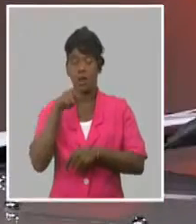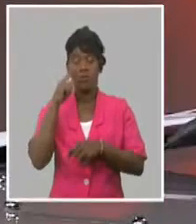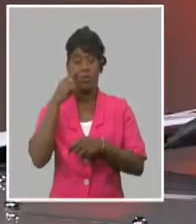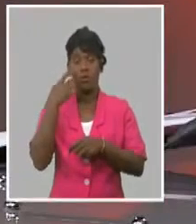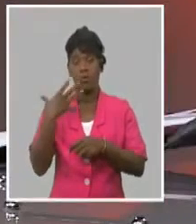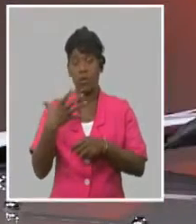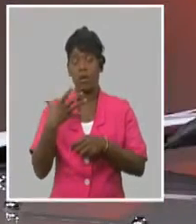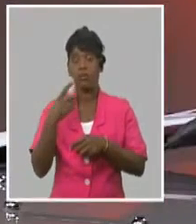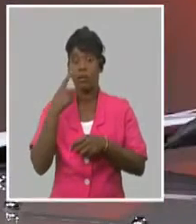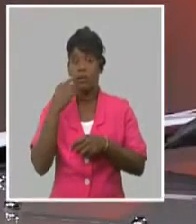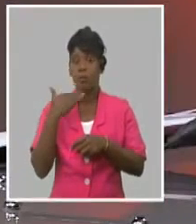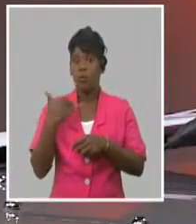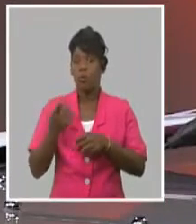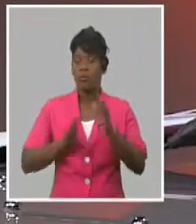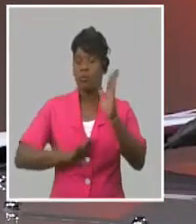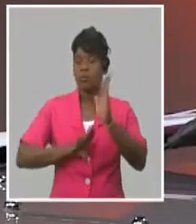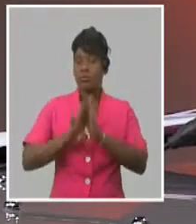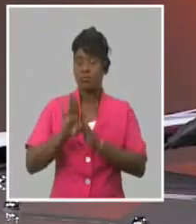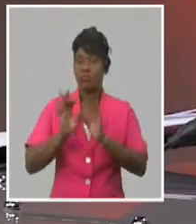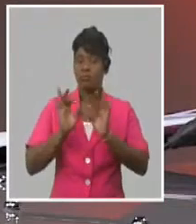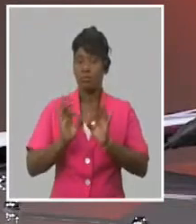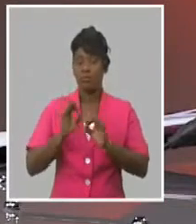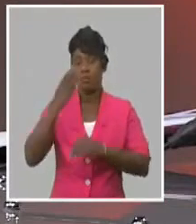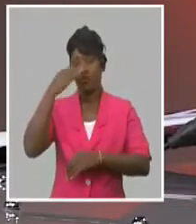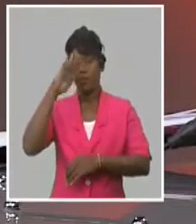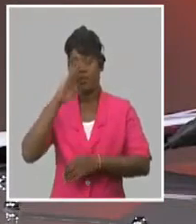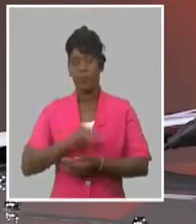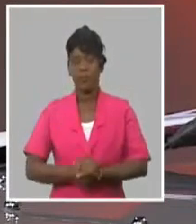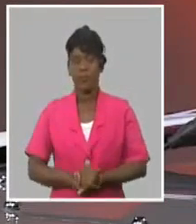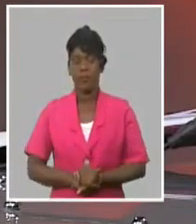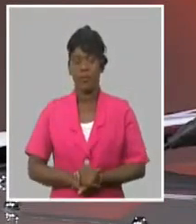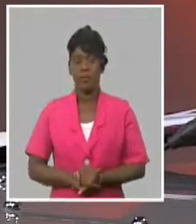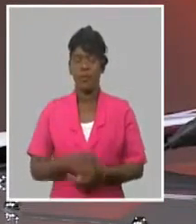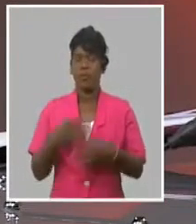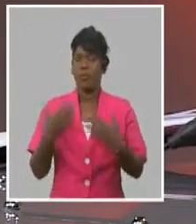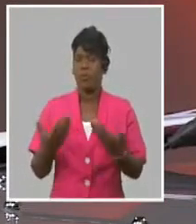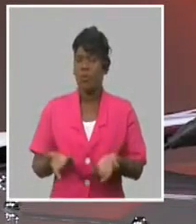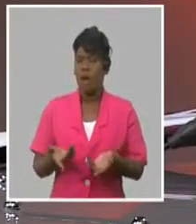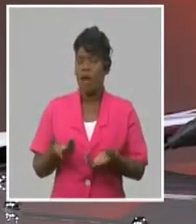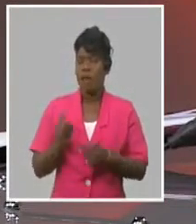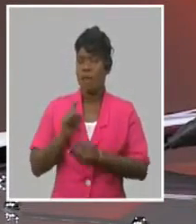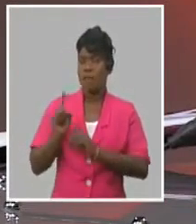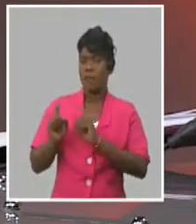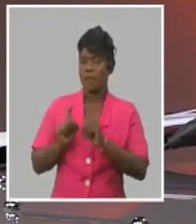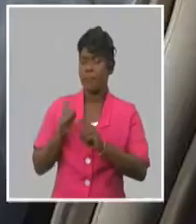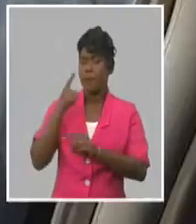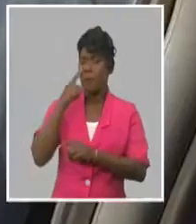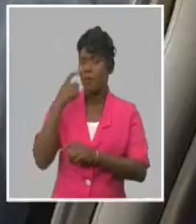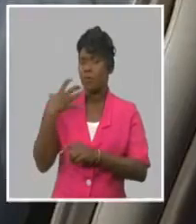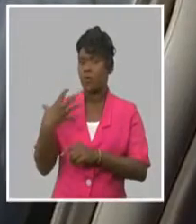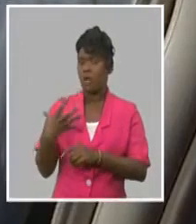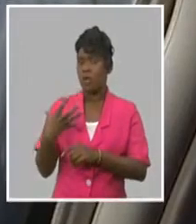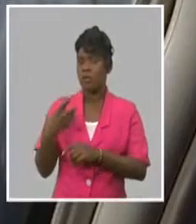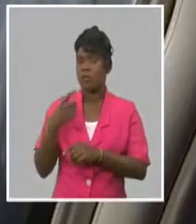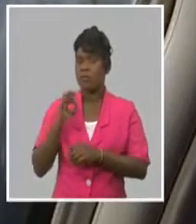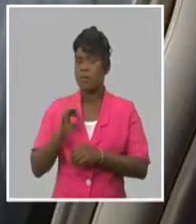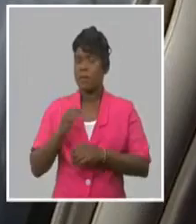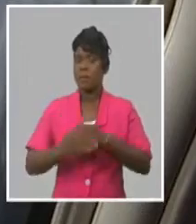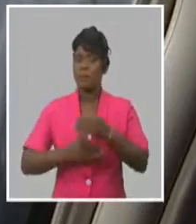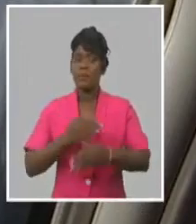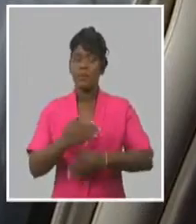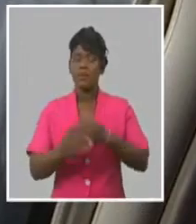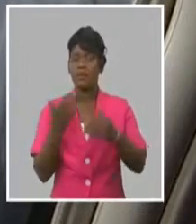toda la estrategia de desarrollo económico y social del país. ¿Qué importancia tiene este proceso? ¿Cómo se